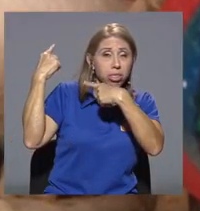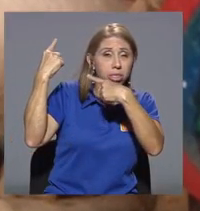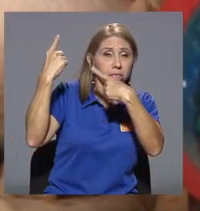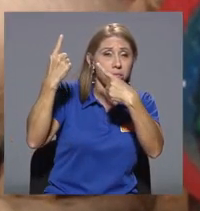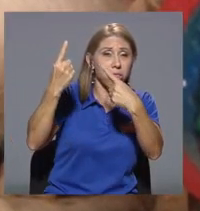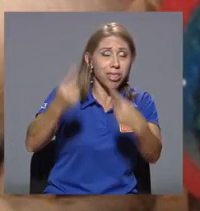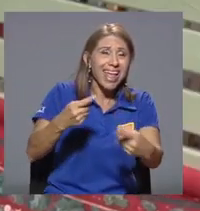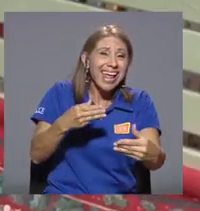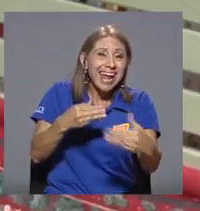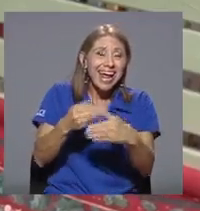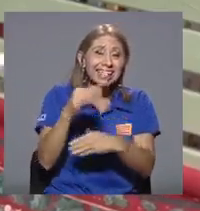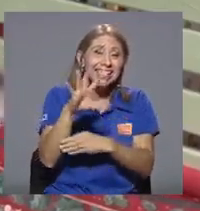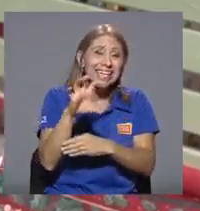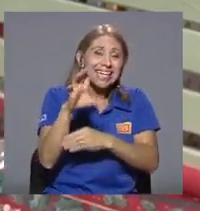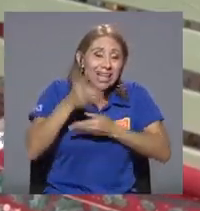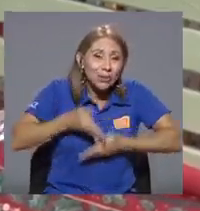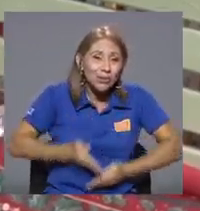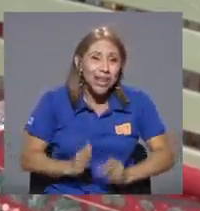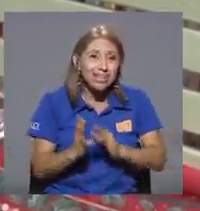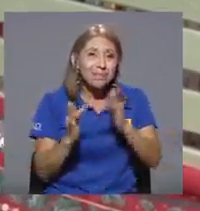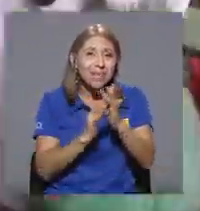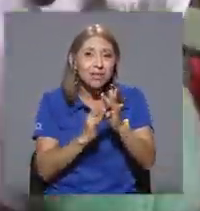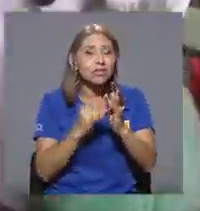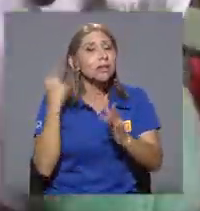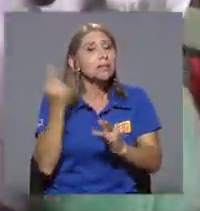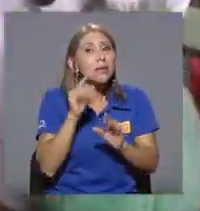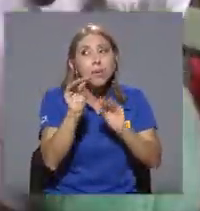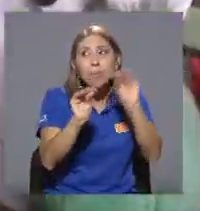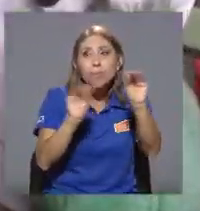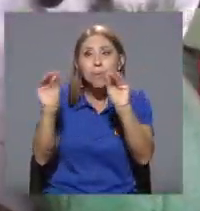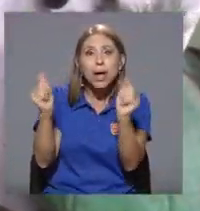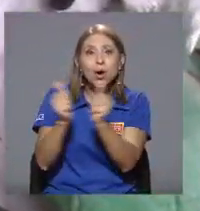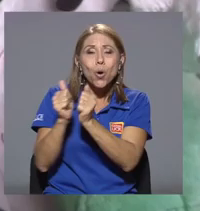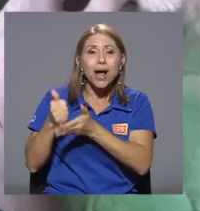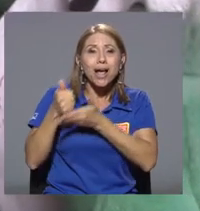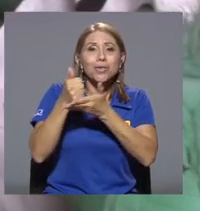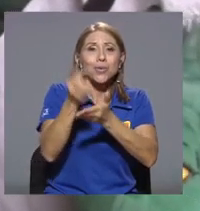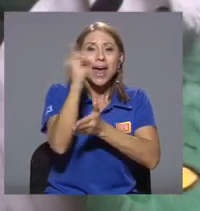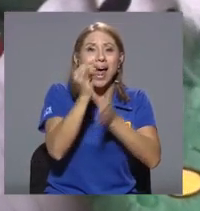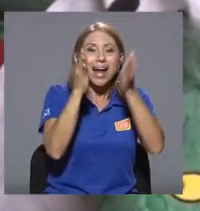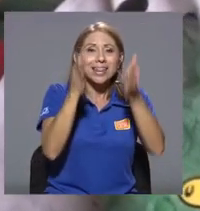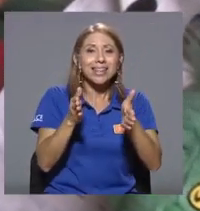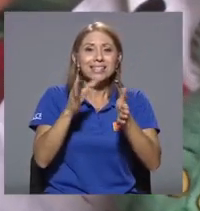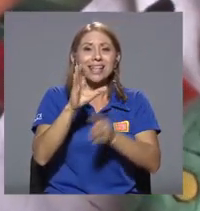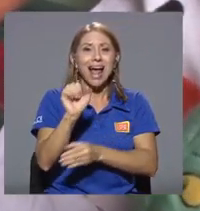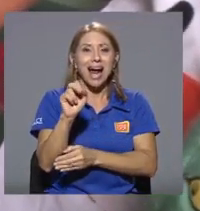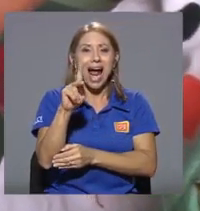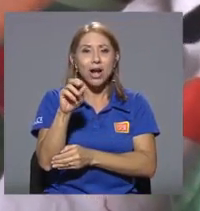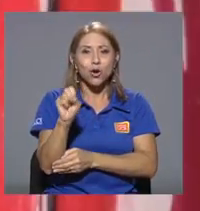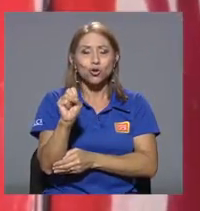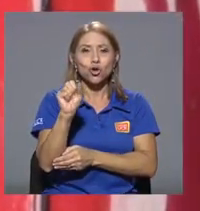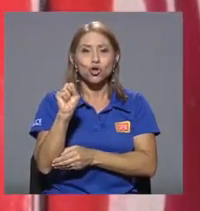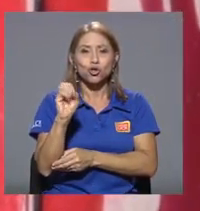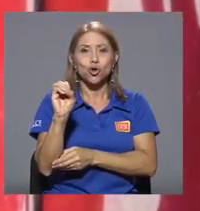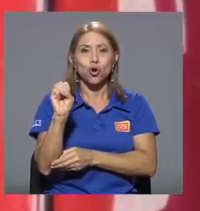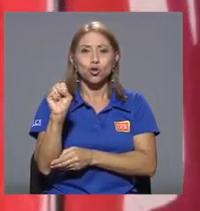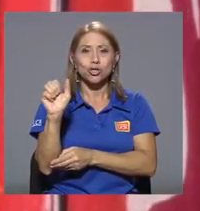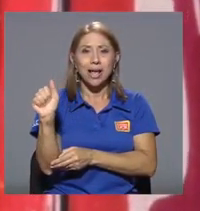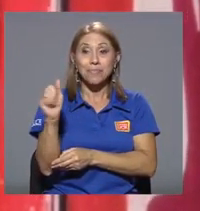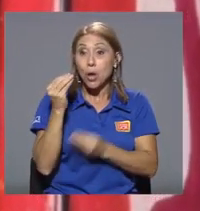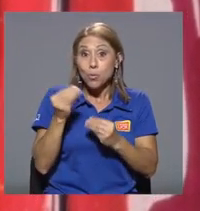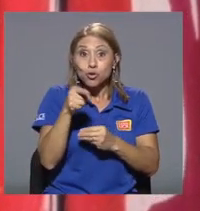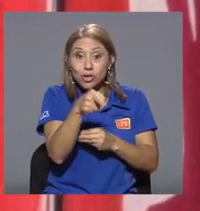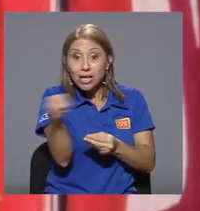hasta albergar casi 500 nacimientos que coloca cada Navidad con la ayuda del artista Carlos Sosa. Muchas de estas piezas han